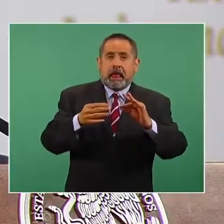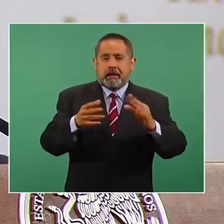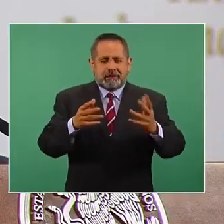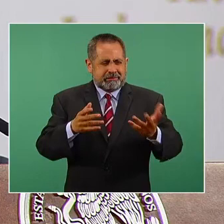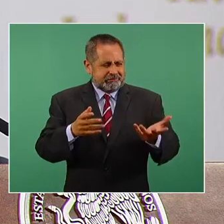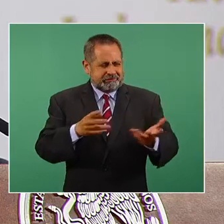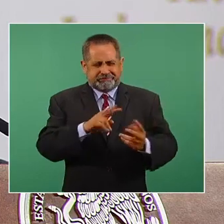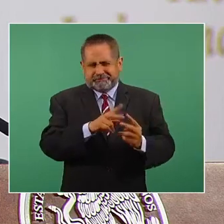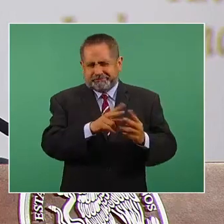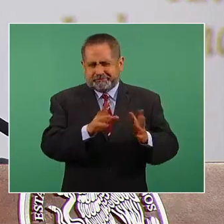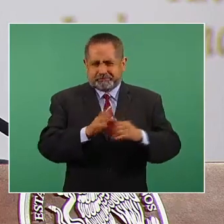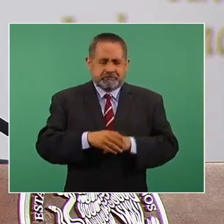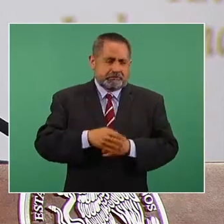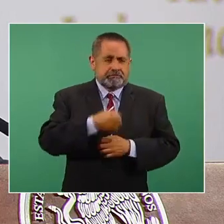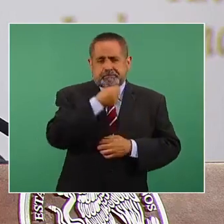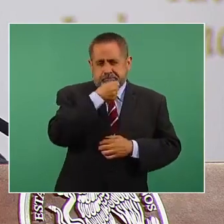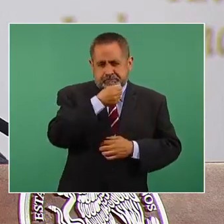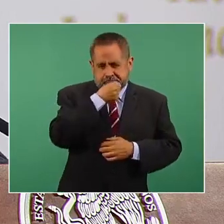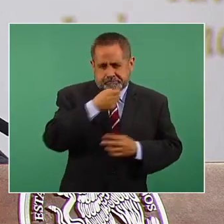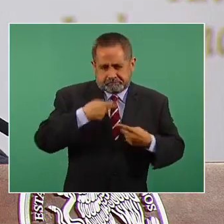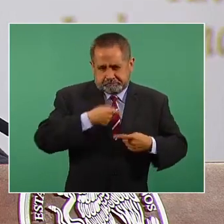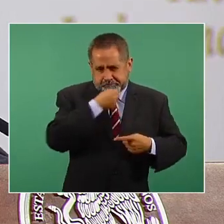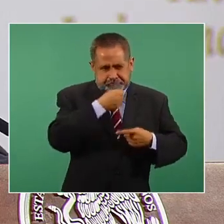televisión, conductores